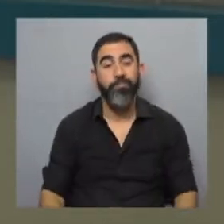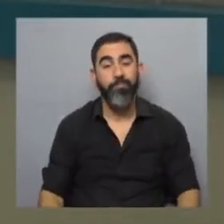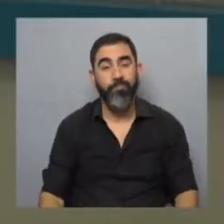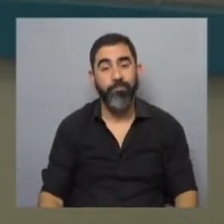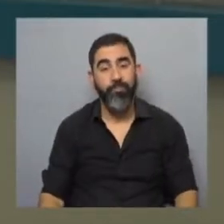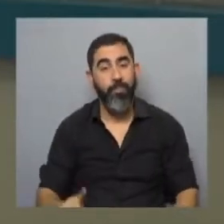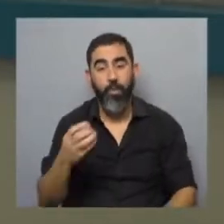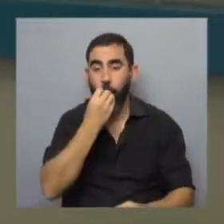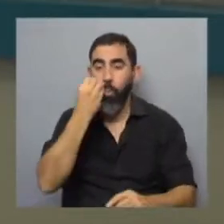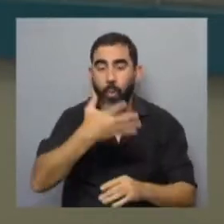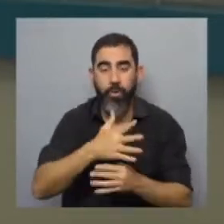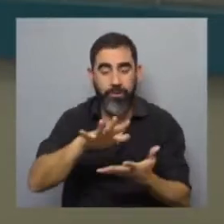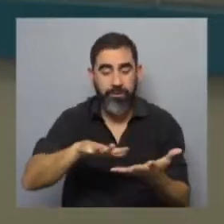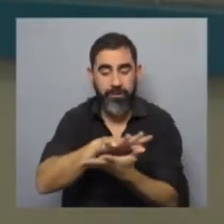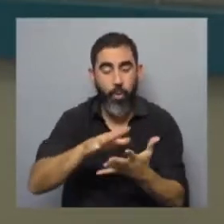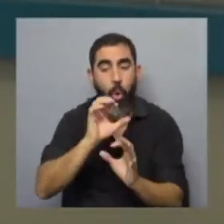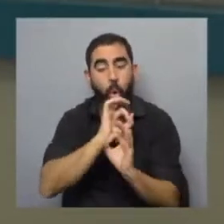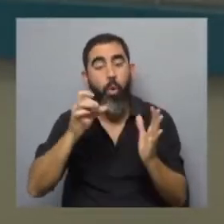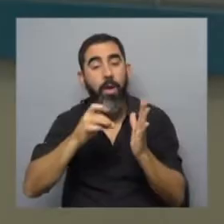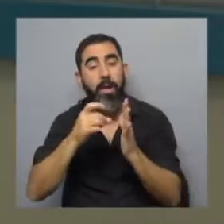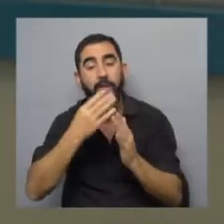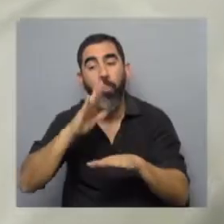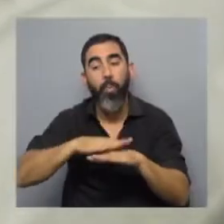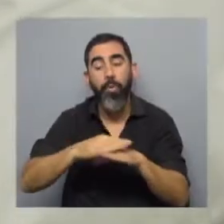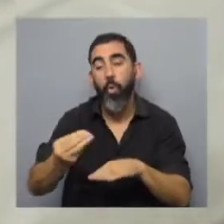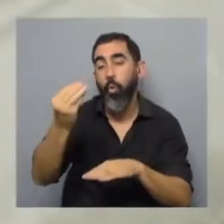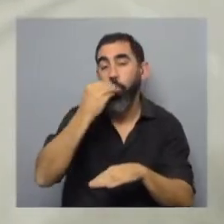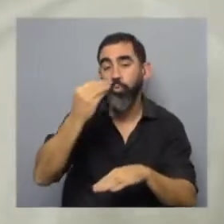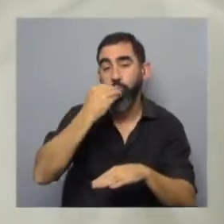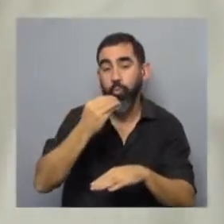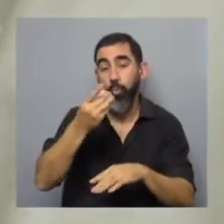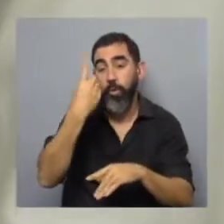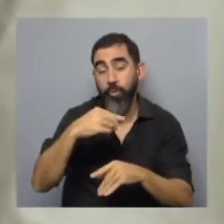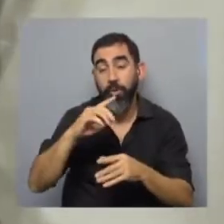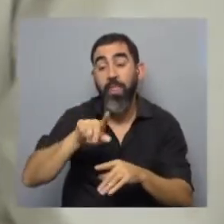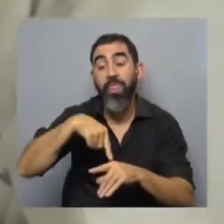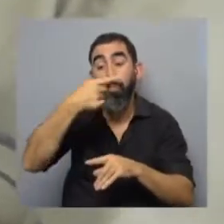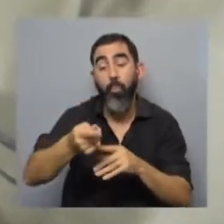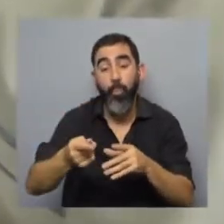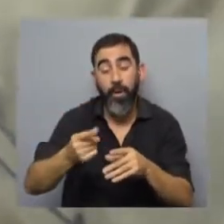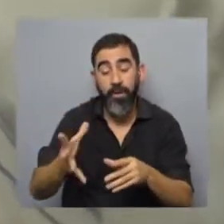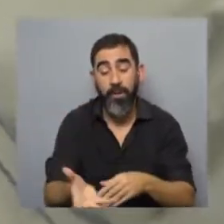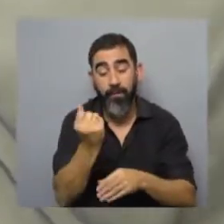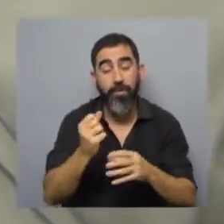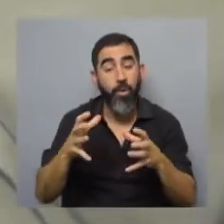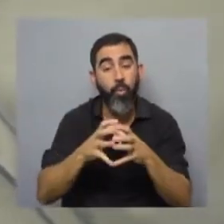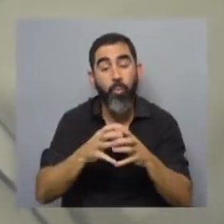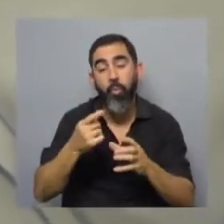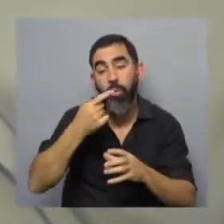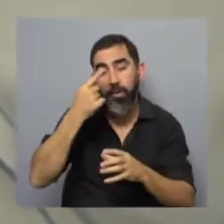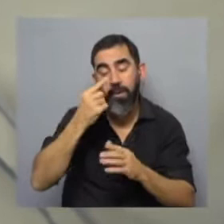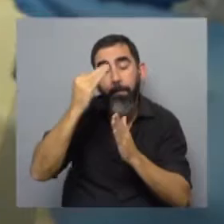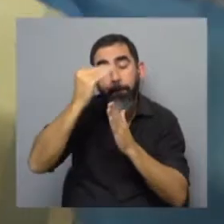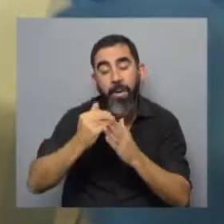sean óptimas las condiciones o la calidad en el momento que la consumimos. Entonces, el grupo post cosecha le interesa, una,